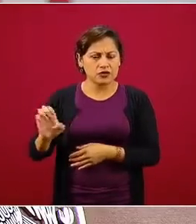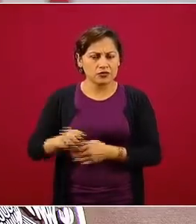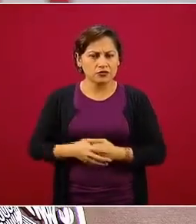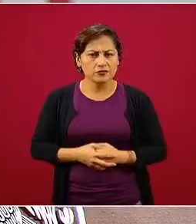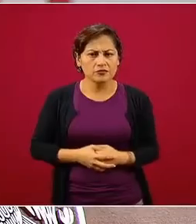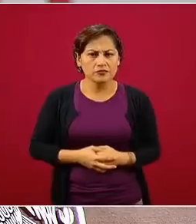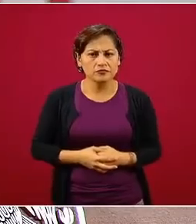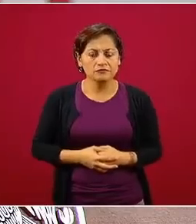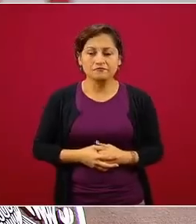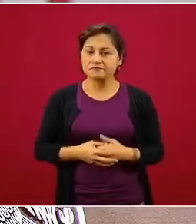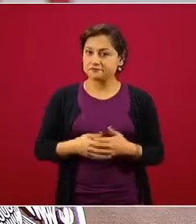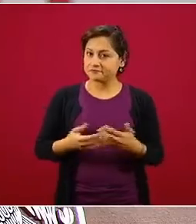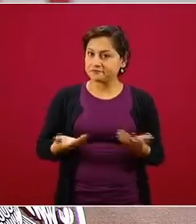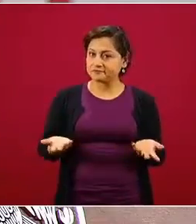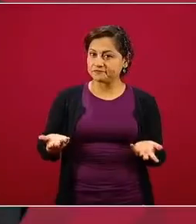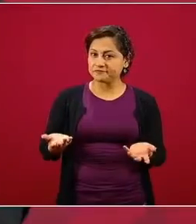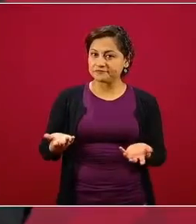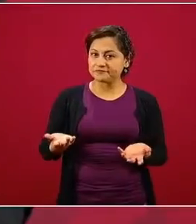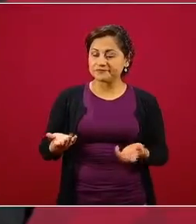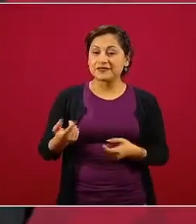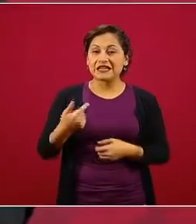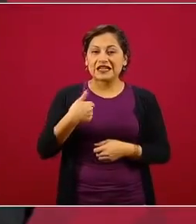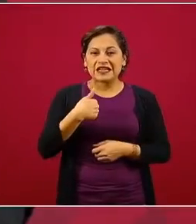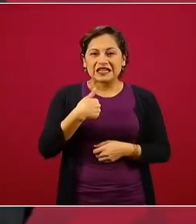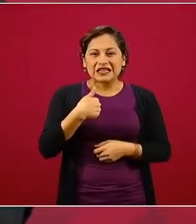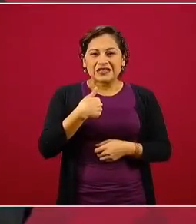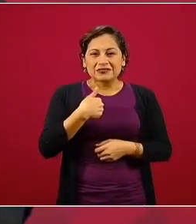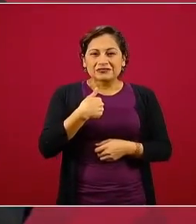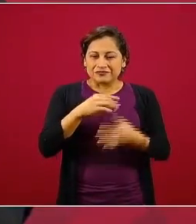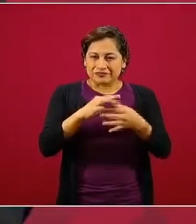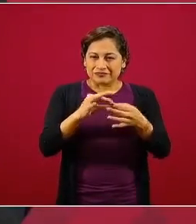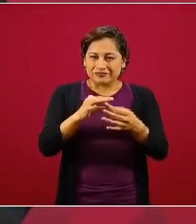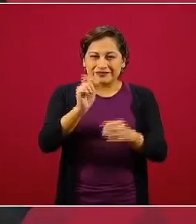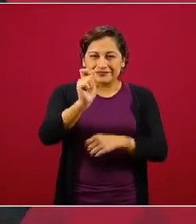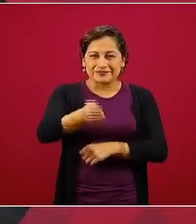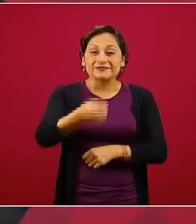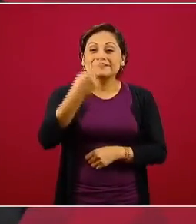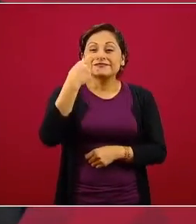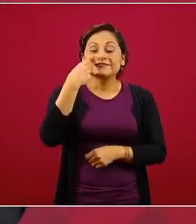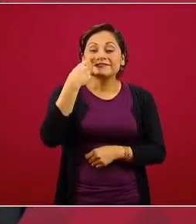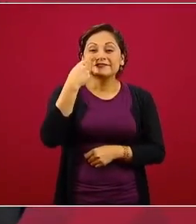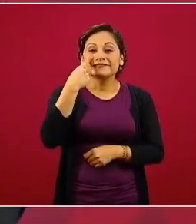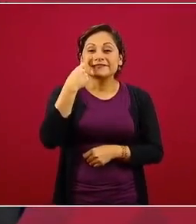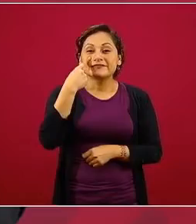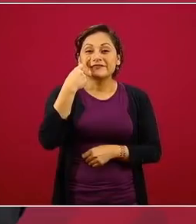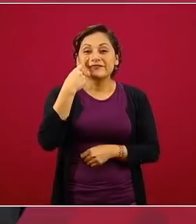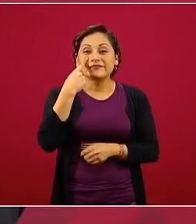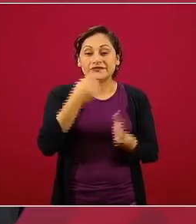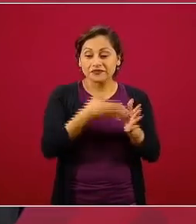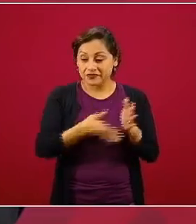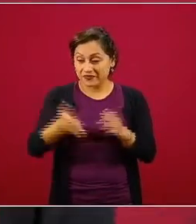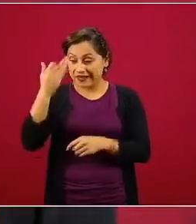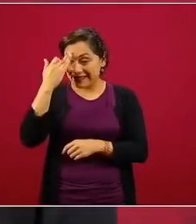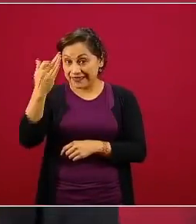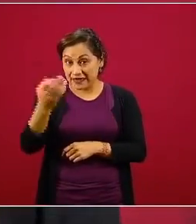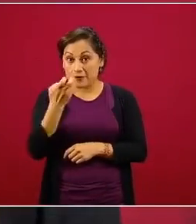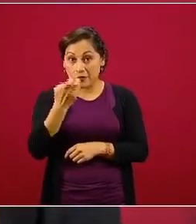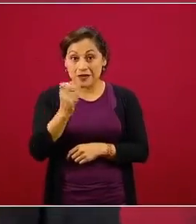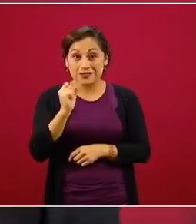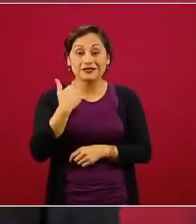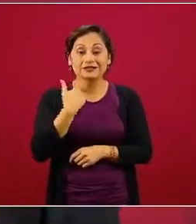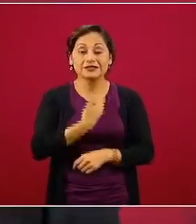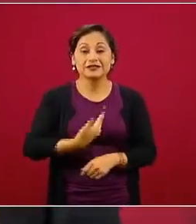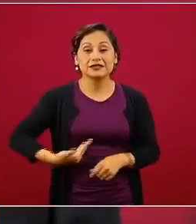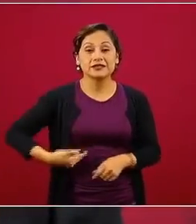Pero ¿a qué voy? Es cuando más se entregan bienes del pueblo, de